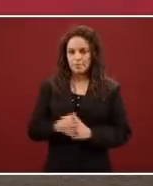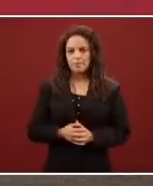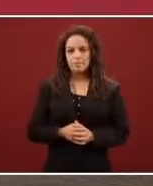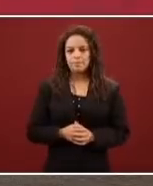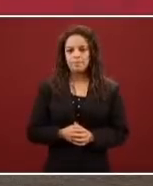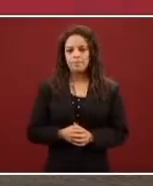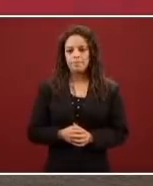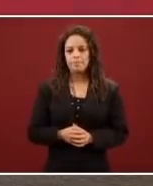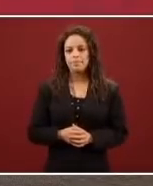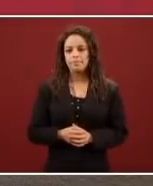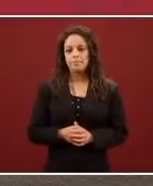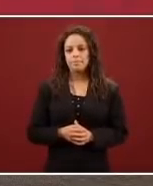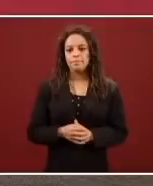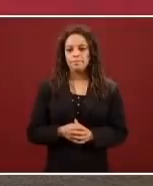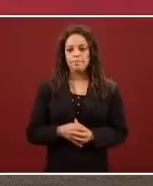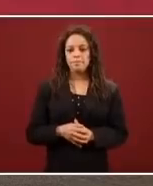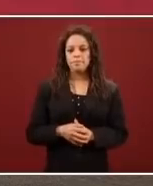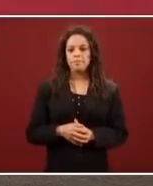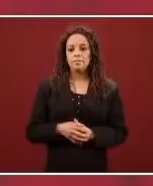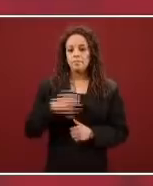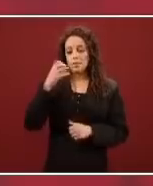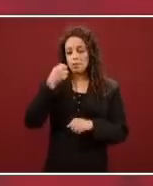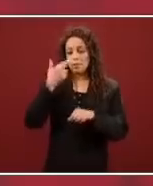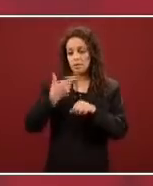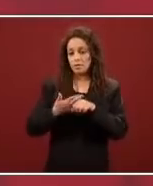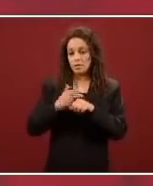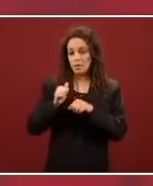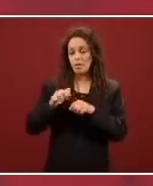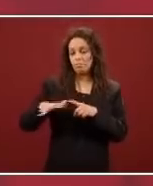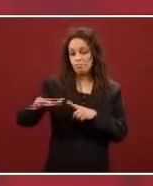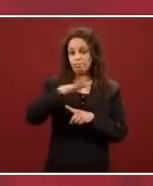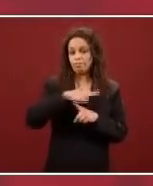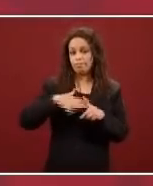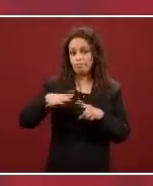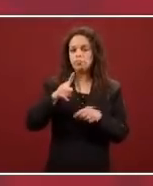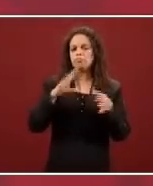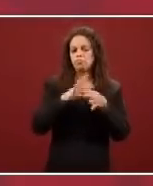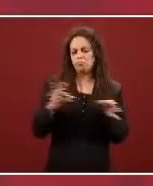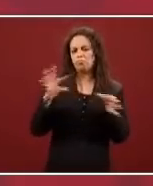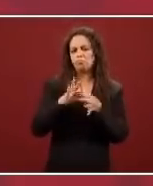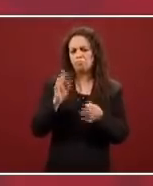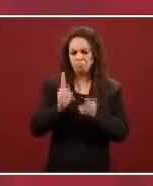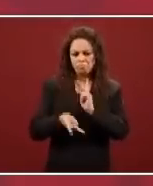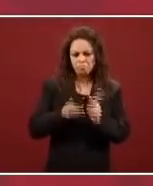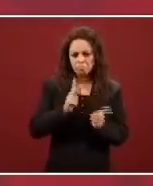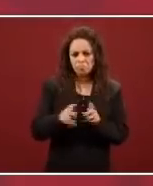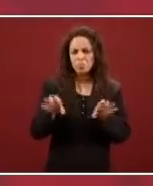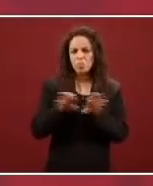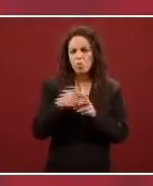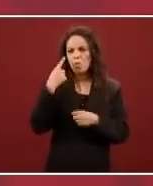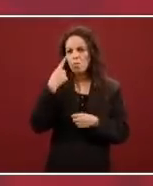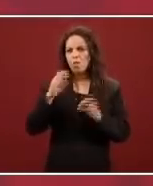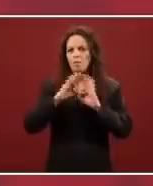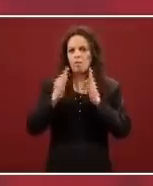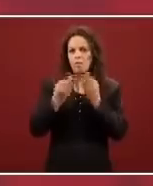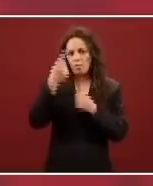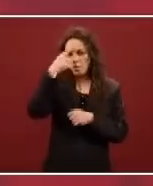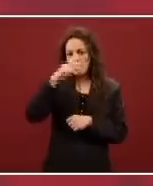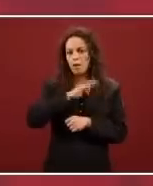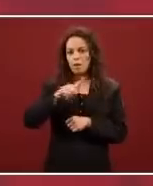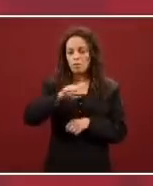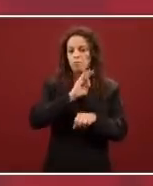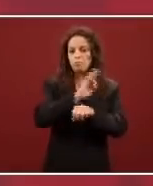en pláticas con la Secretaría de la Función Pública se establecerá un mecanismo para proteger a las